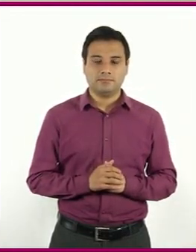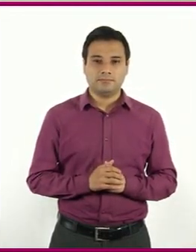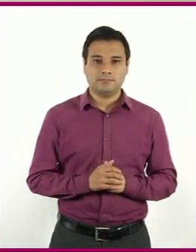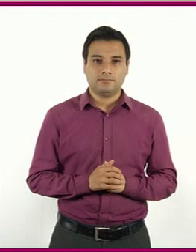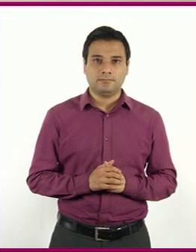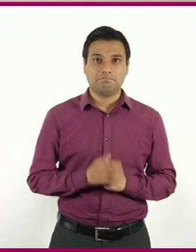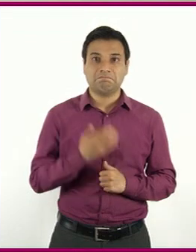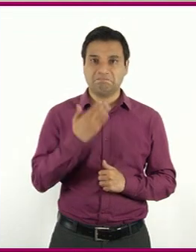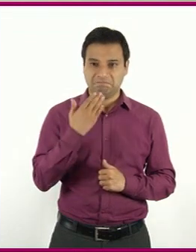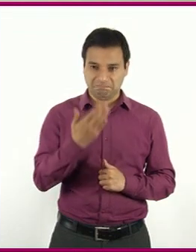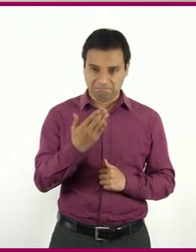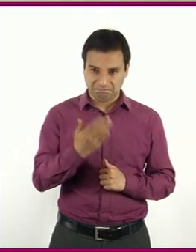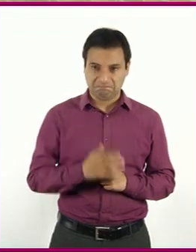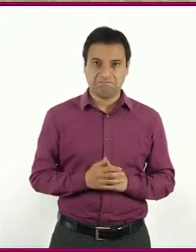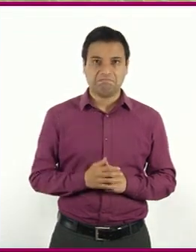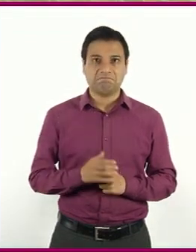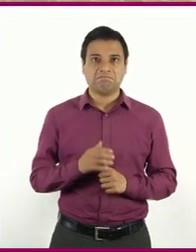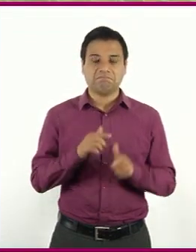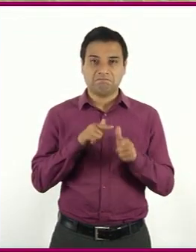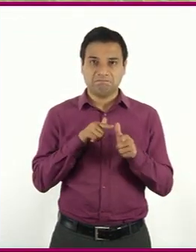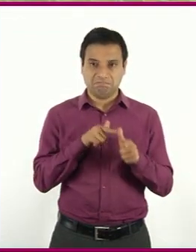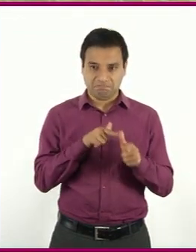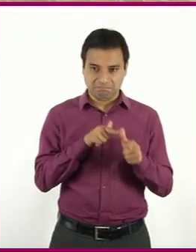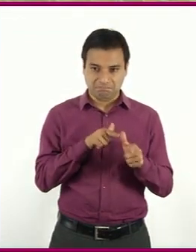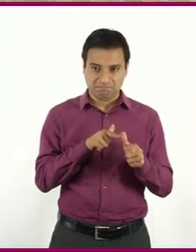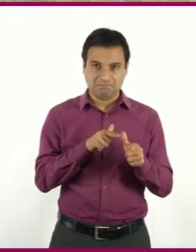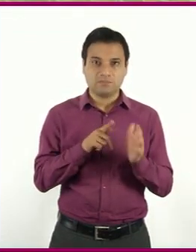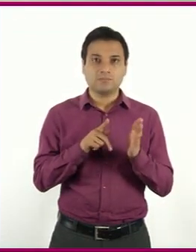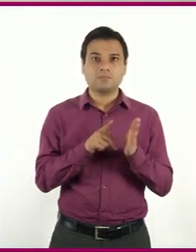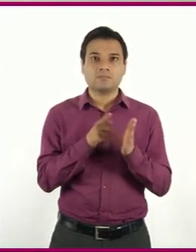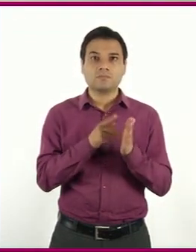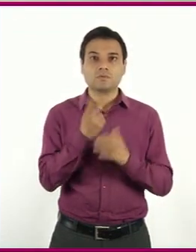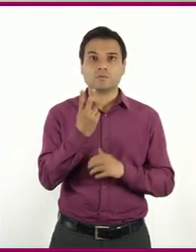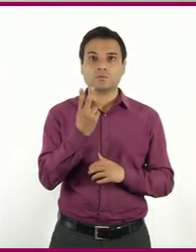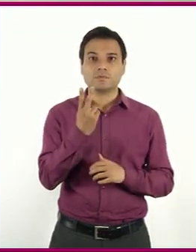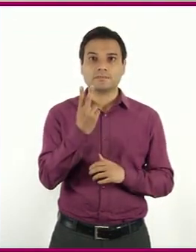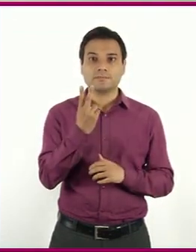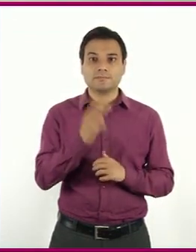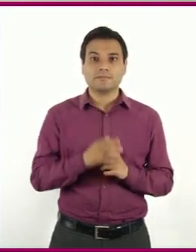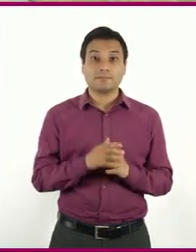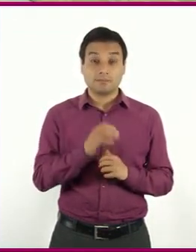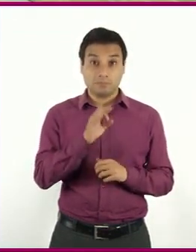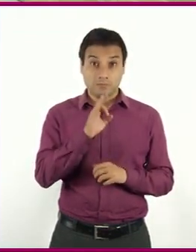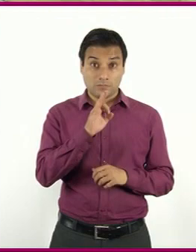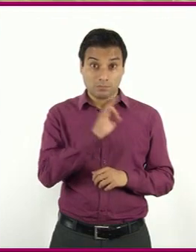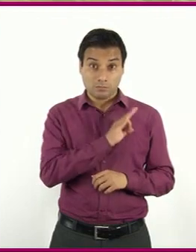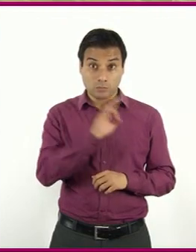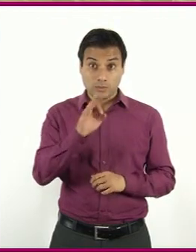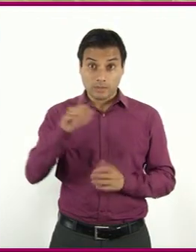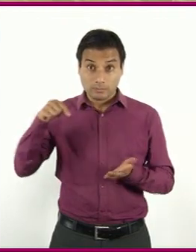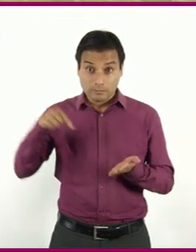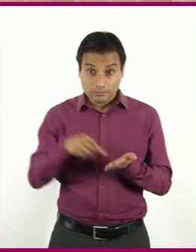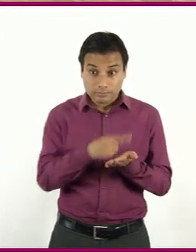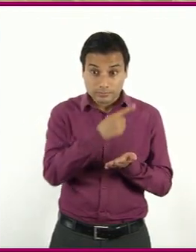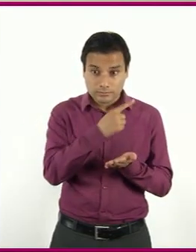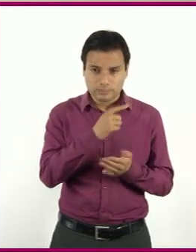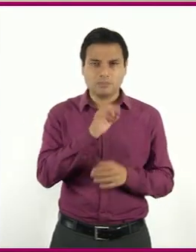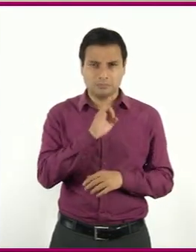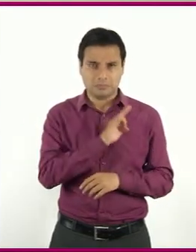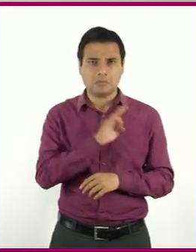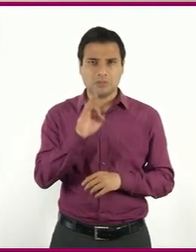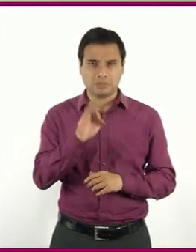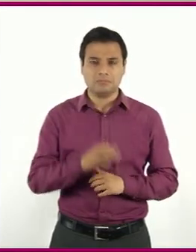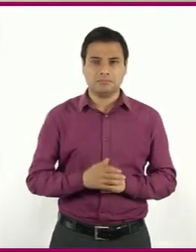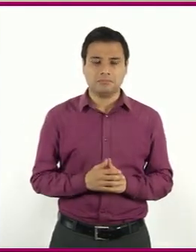Muy bien. Continuamos. Dos más. ¿Tiene que botar o no puede botar? ¿Puede botar? También se puede acercar,